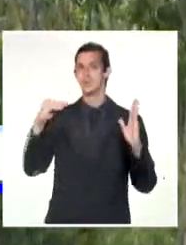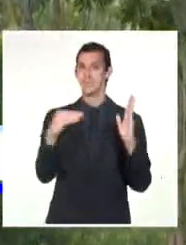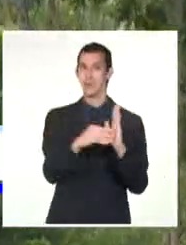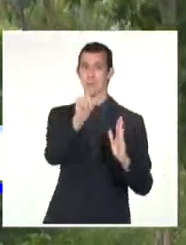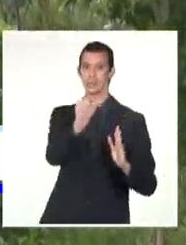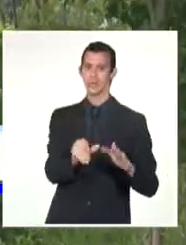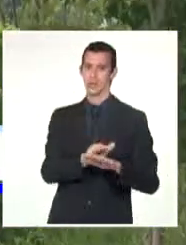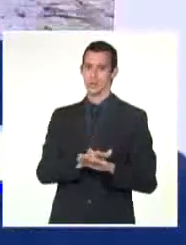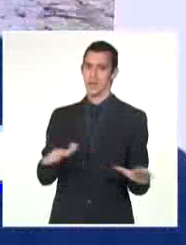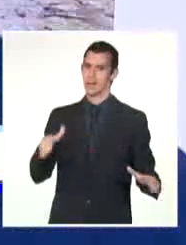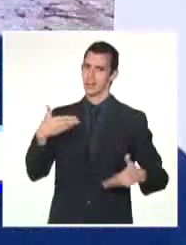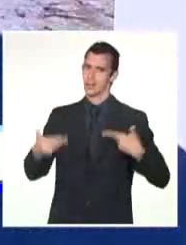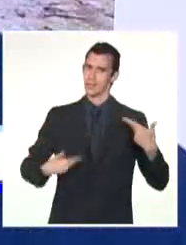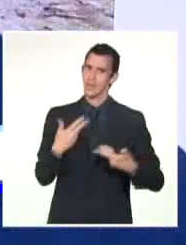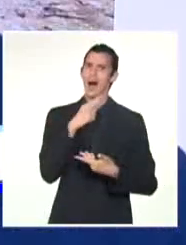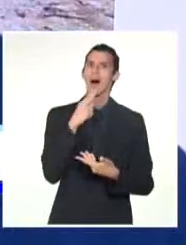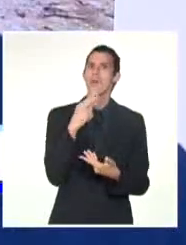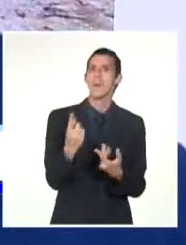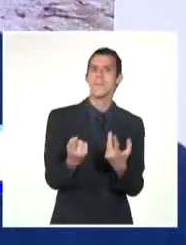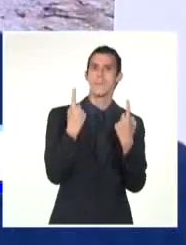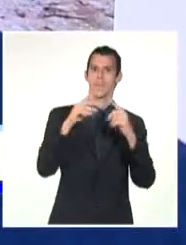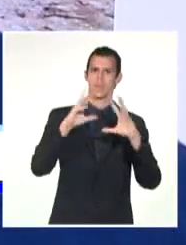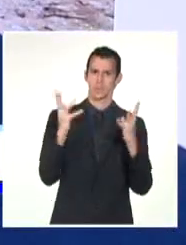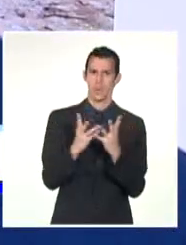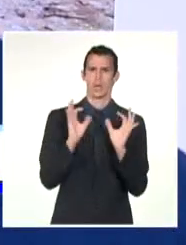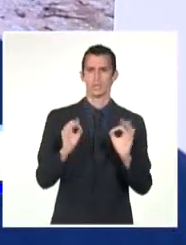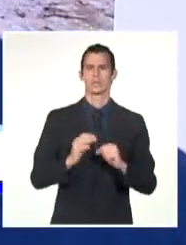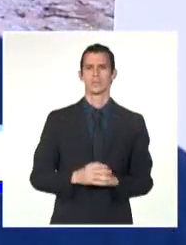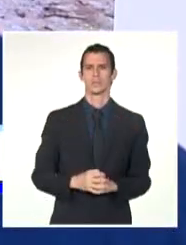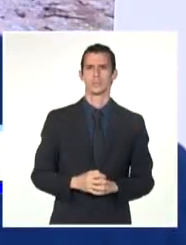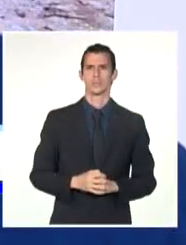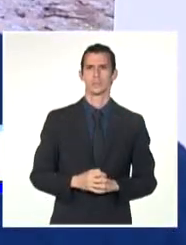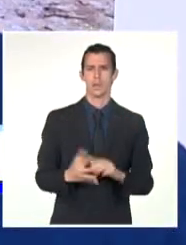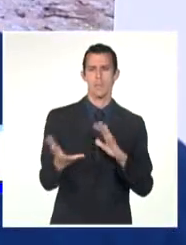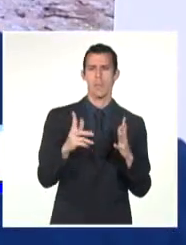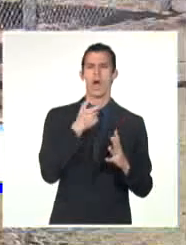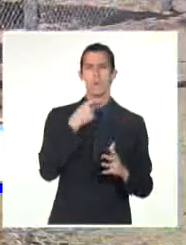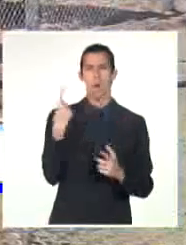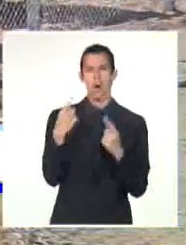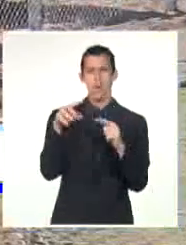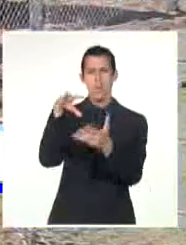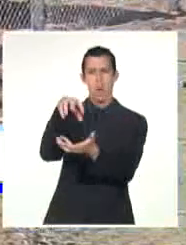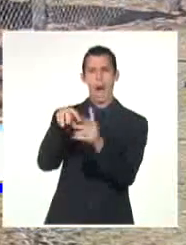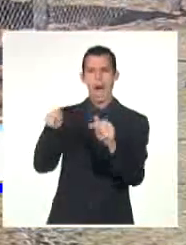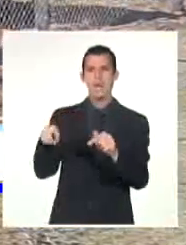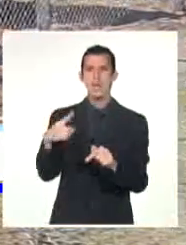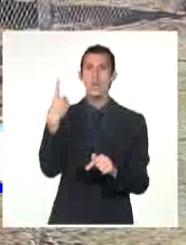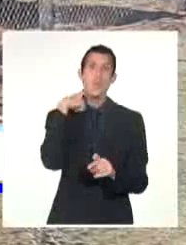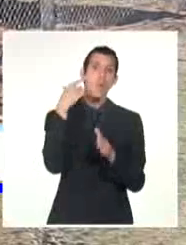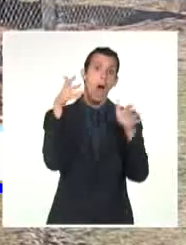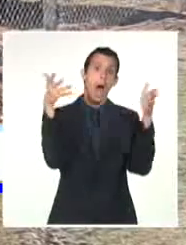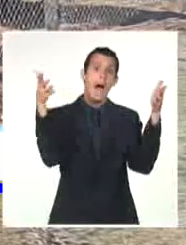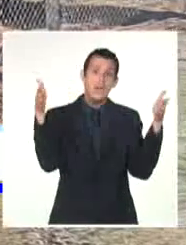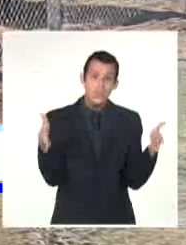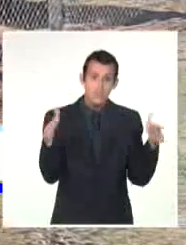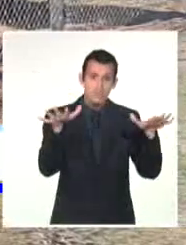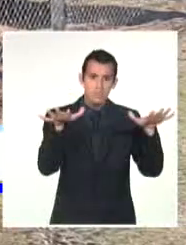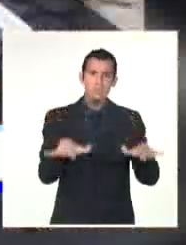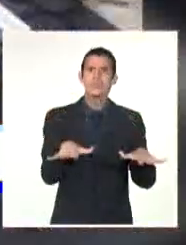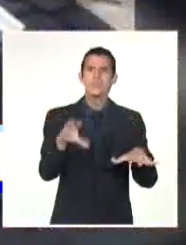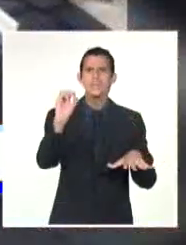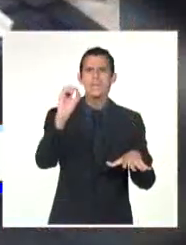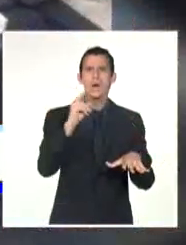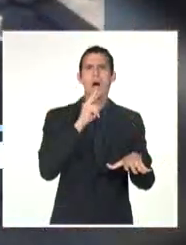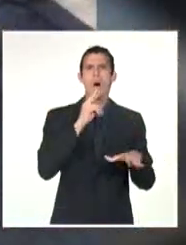son sistemas de abasto, son sistemas que llevaban más de un año sin servicio. Especialistas explicaron a nuestro equipo